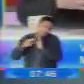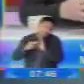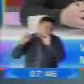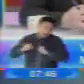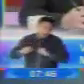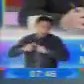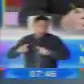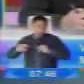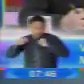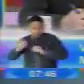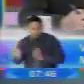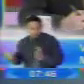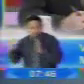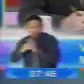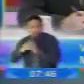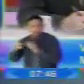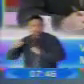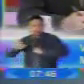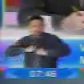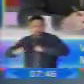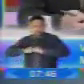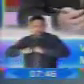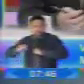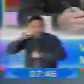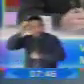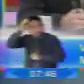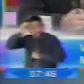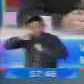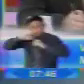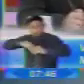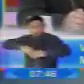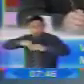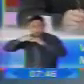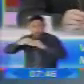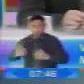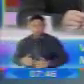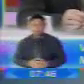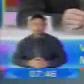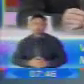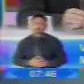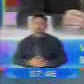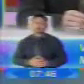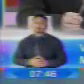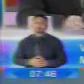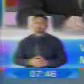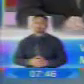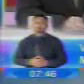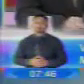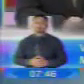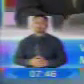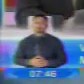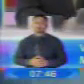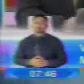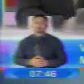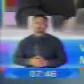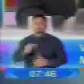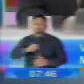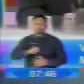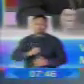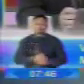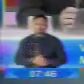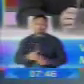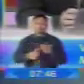para que justamente pues estos gestores de la cultura puedan sobrevivir. Así es, Roberto. Una de las